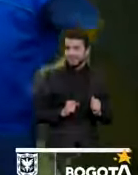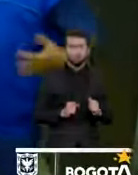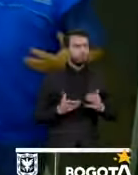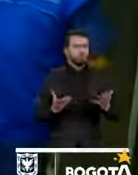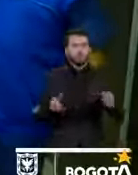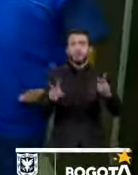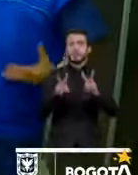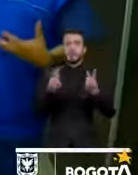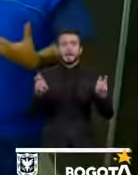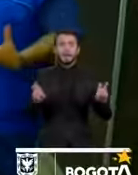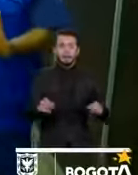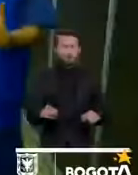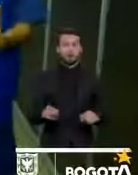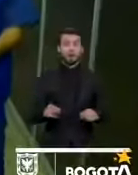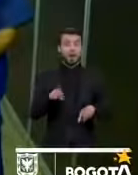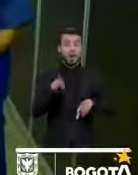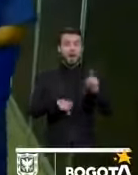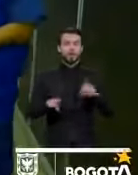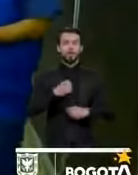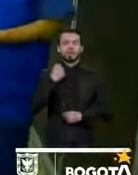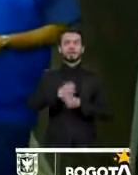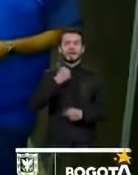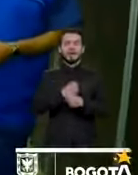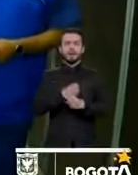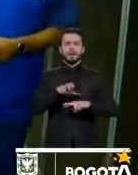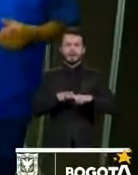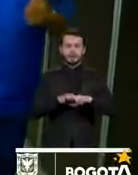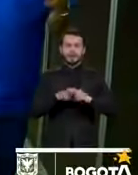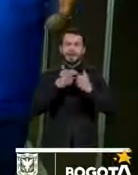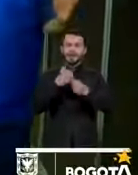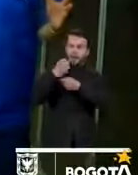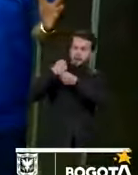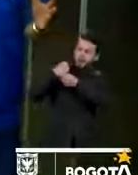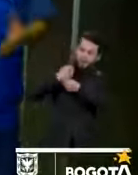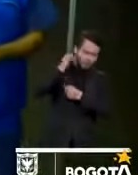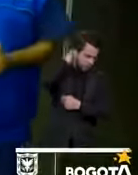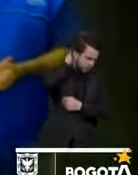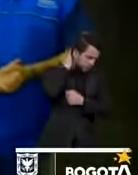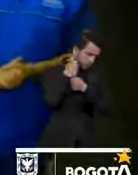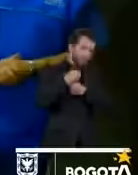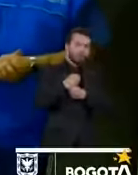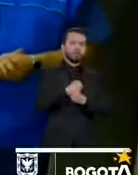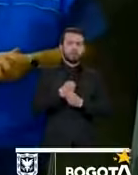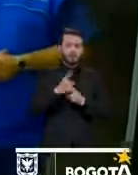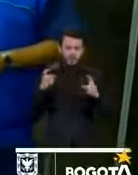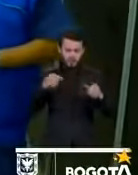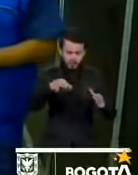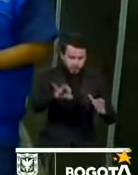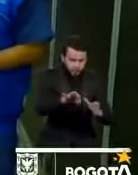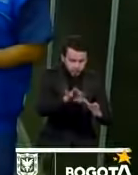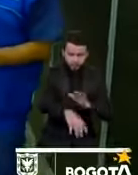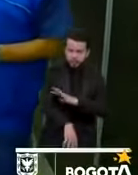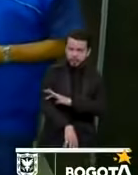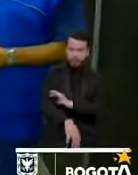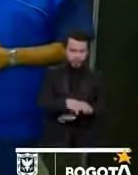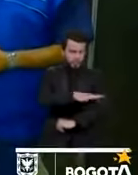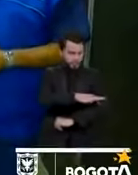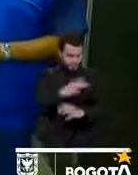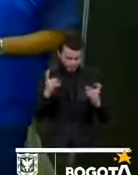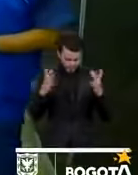de higiene postural, son cosas que las realizamos con ellas, y que estas condiciones que estábamos poniendo en estas camas de expansión